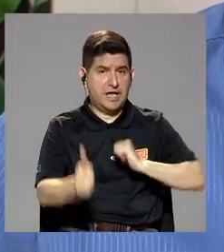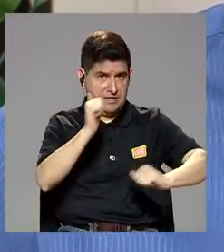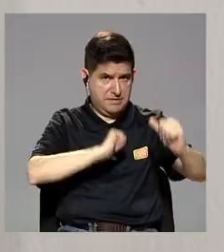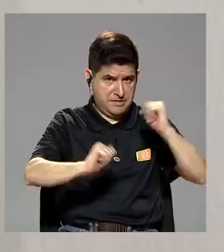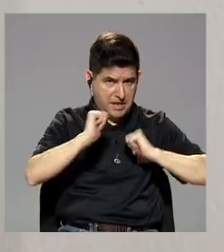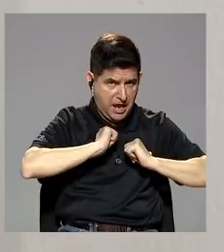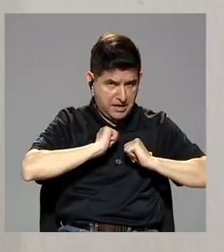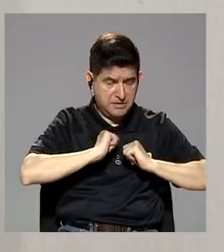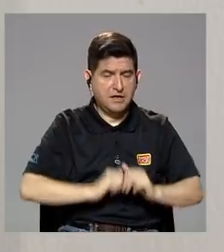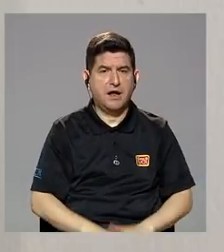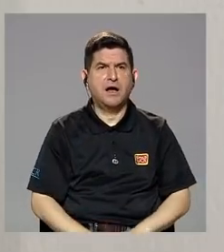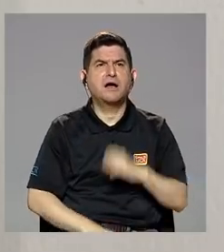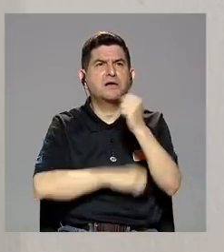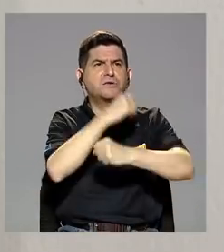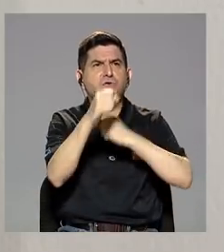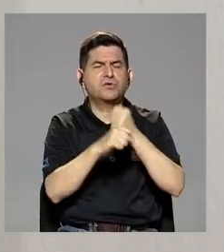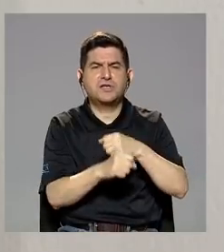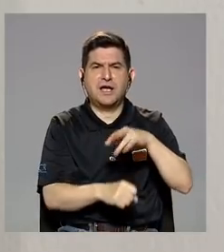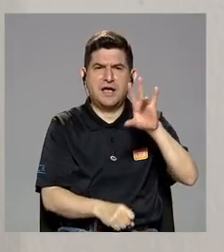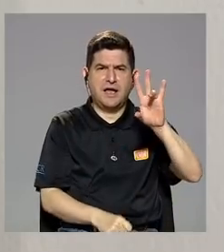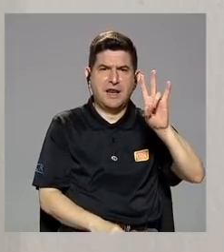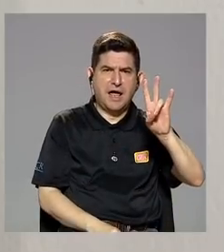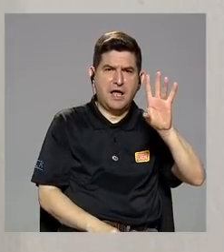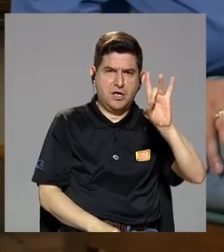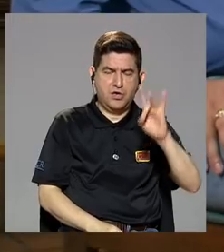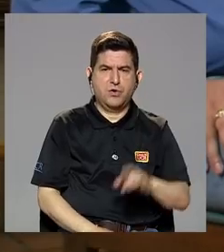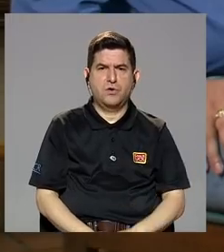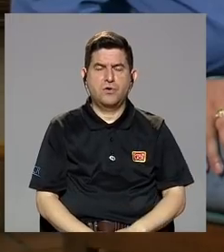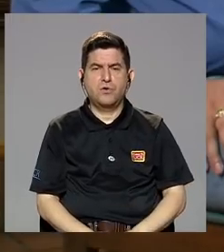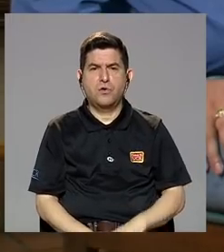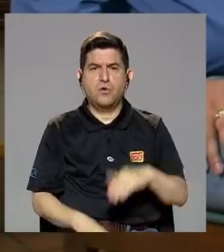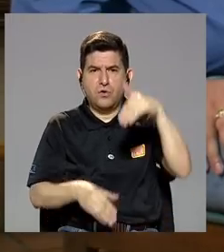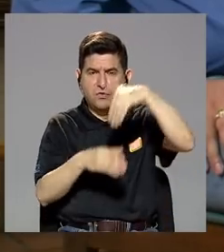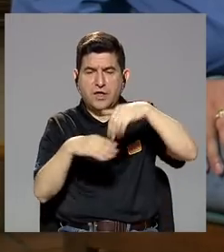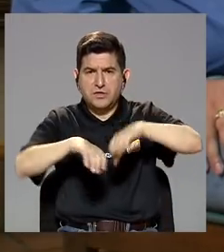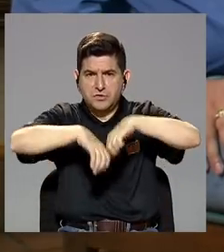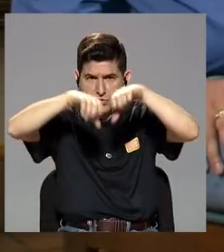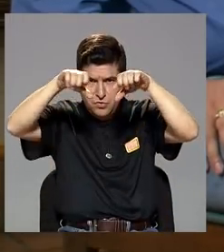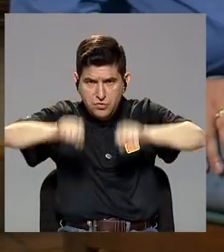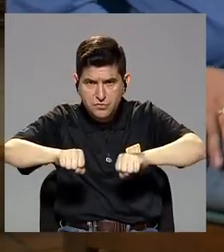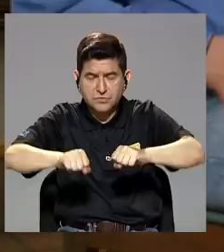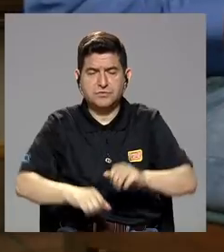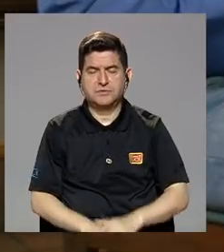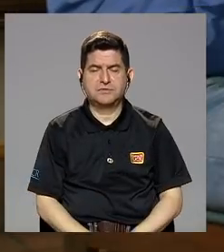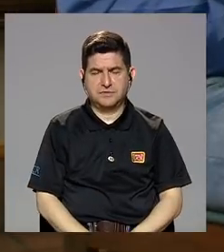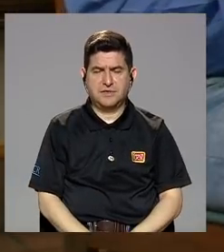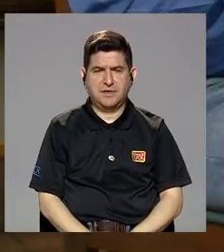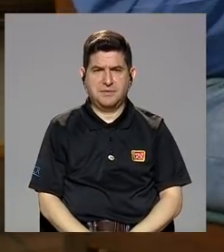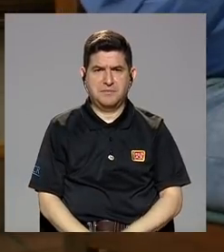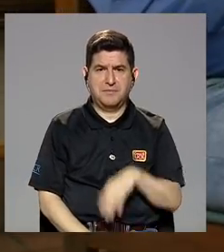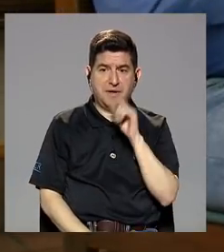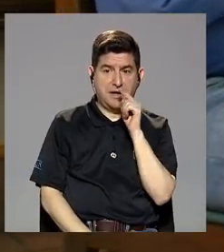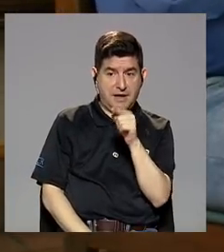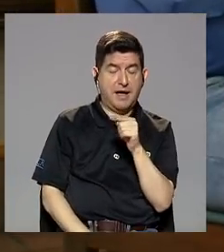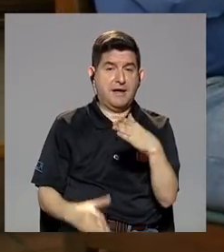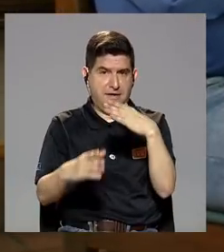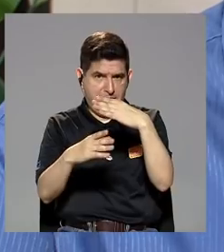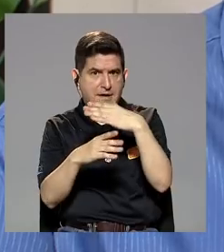teatro y llegando en el 78 a vincularse a un sistema en el que no solamente hacía